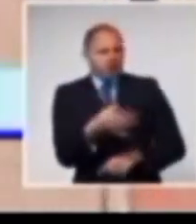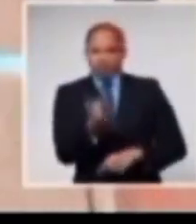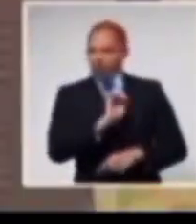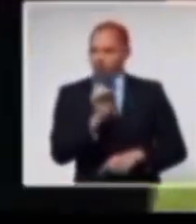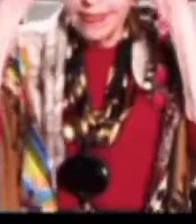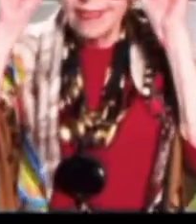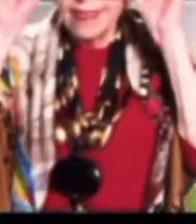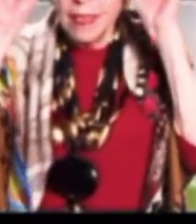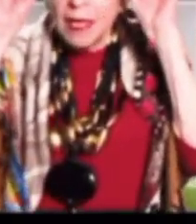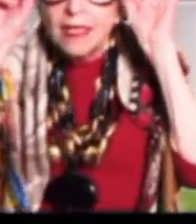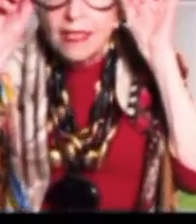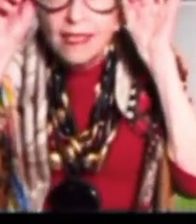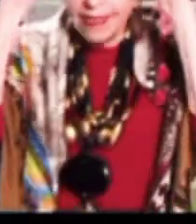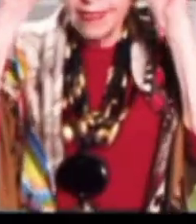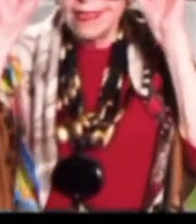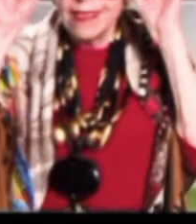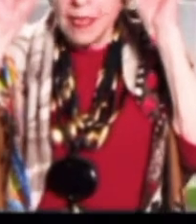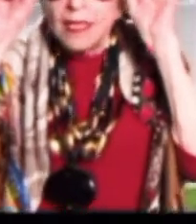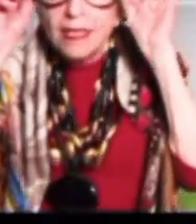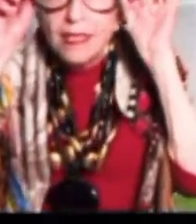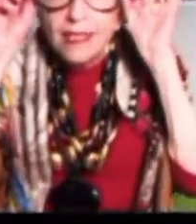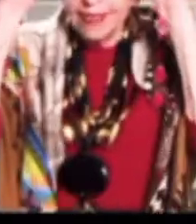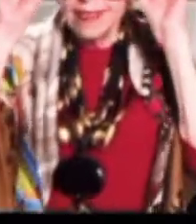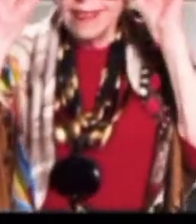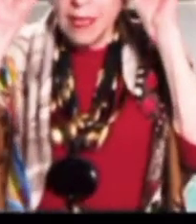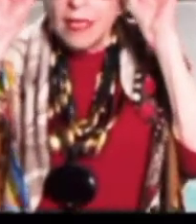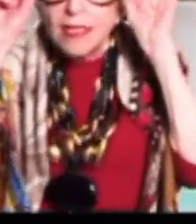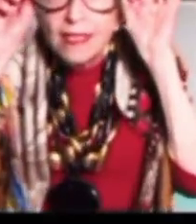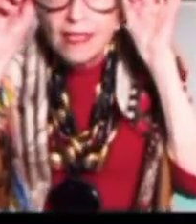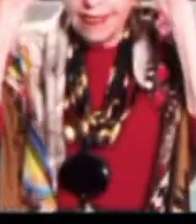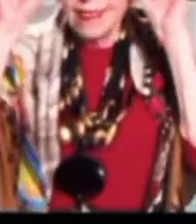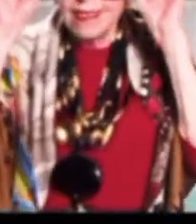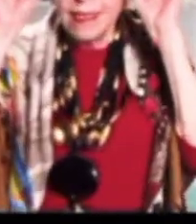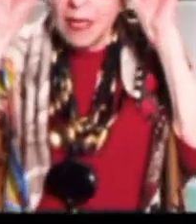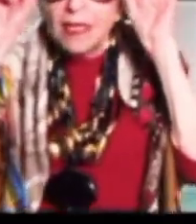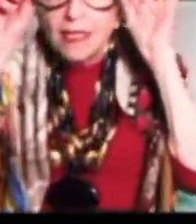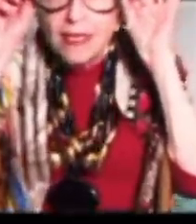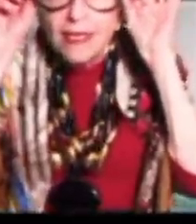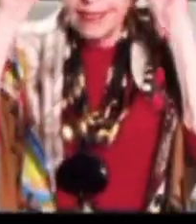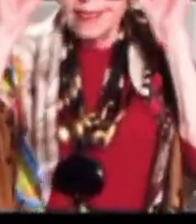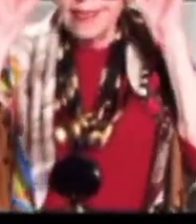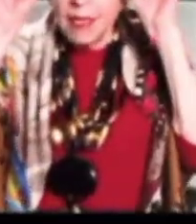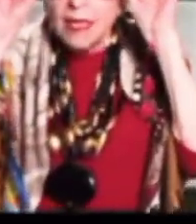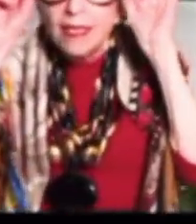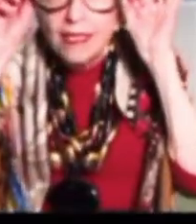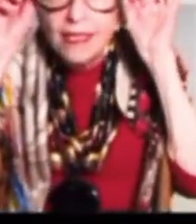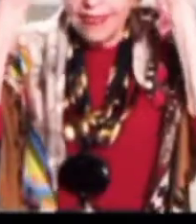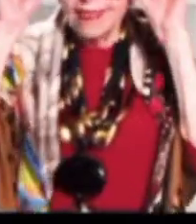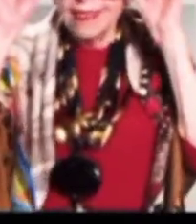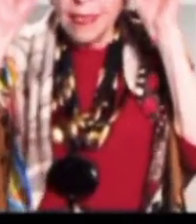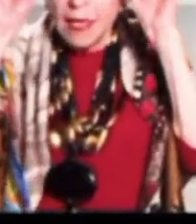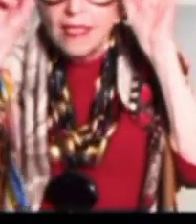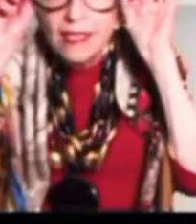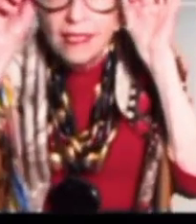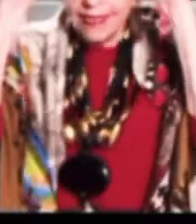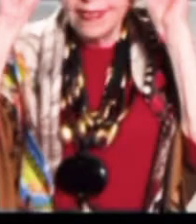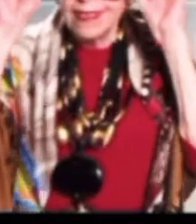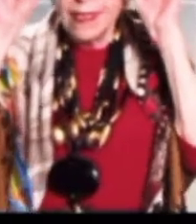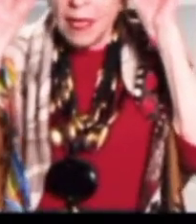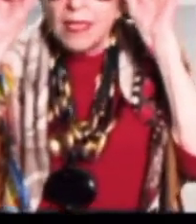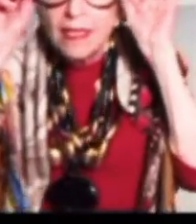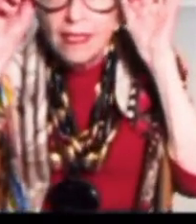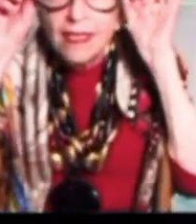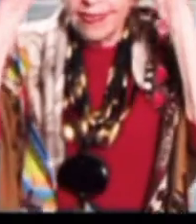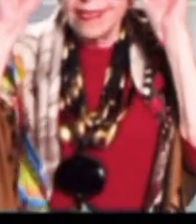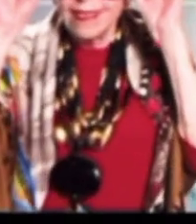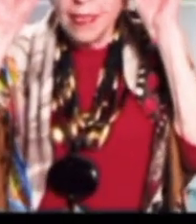miedo. Con ese temor como motivación principal, la anciana de 82 años fue hasta la farmacia de Palatino, en el municipio